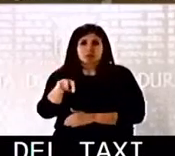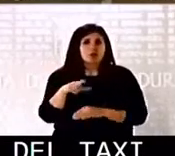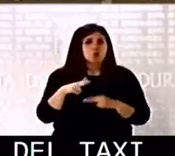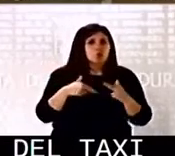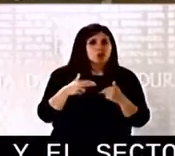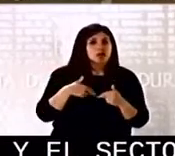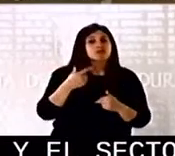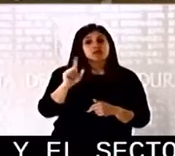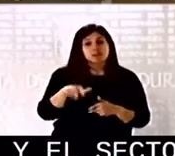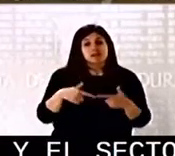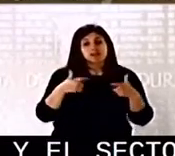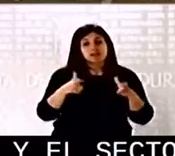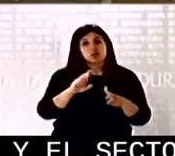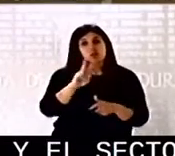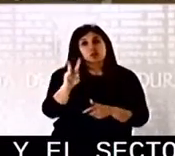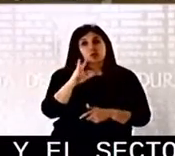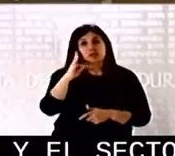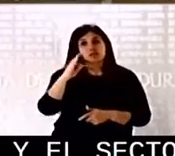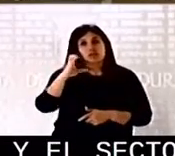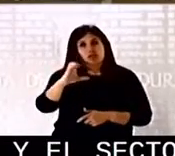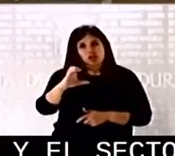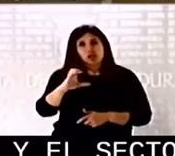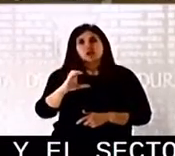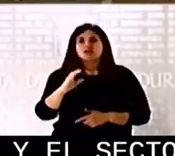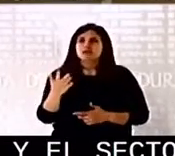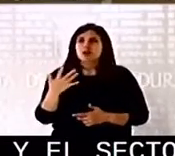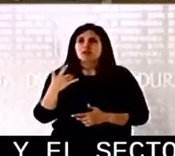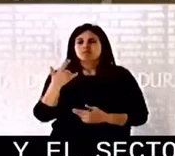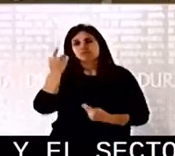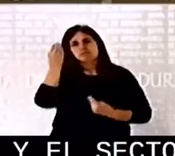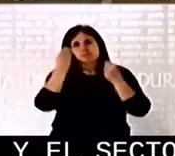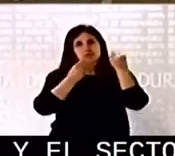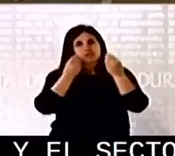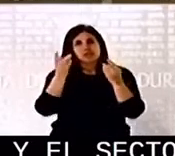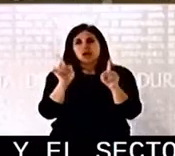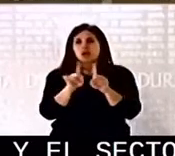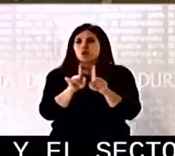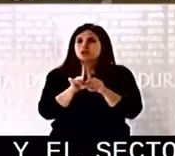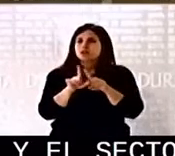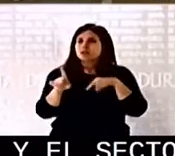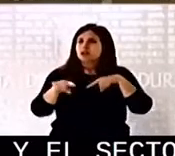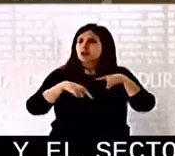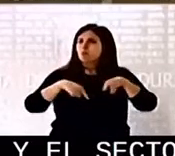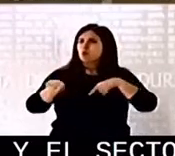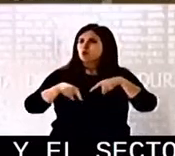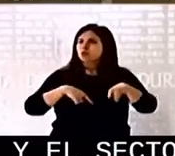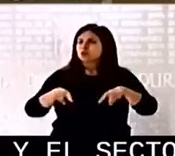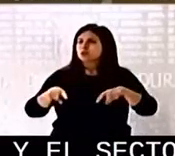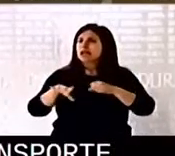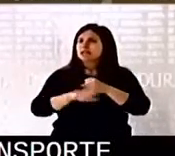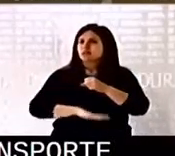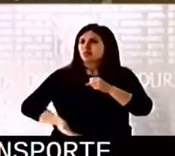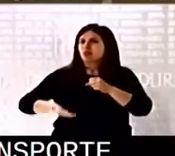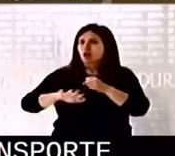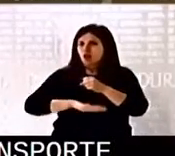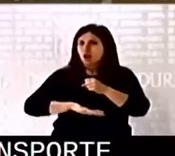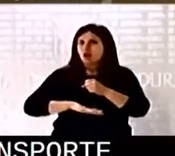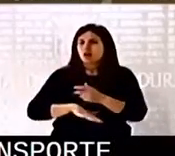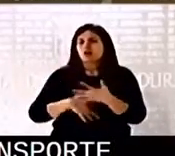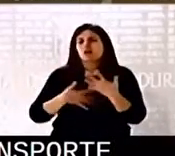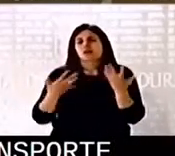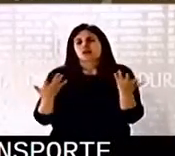de VTC, debemos considerarlo como un transporte esencial y, por